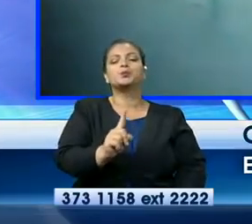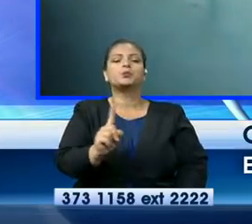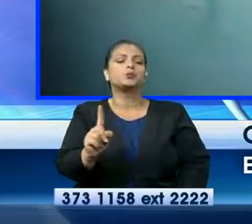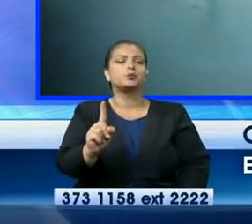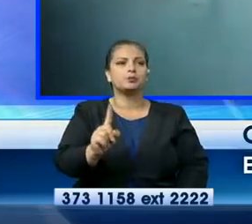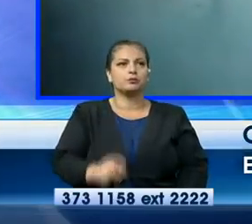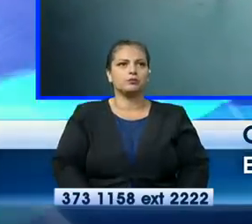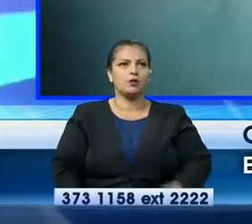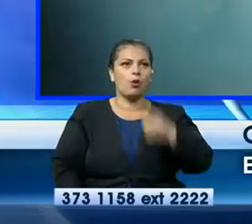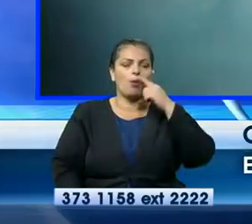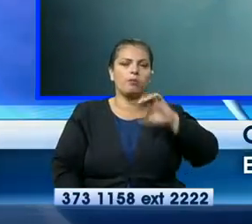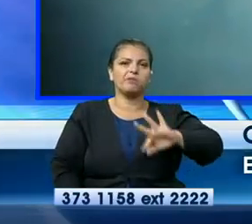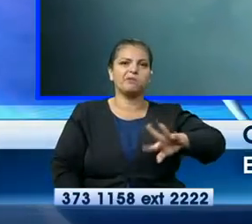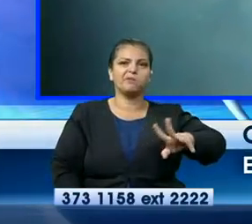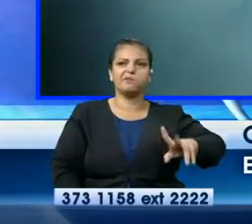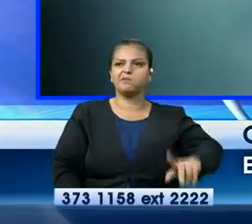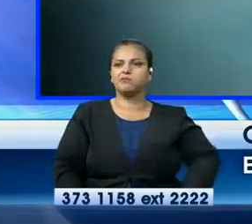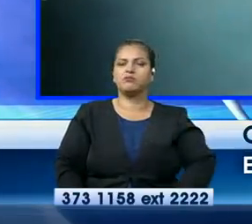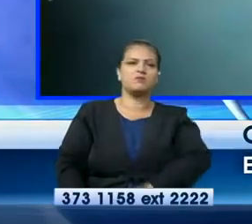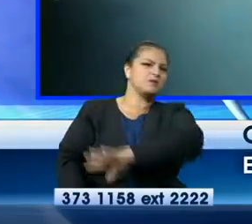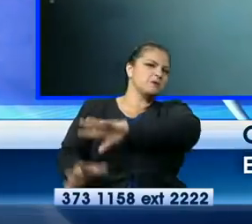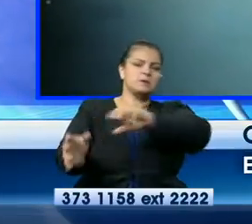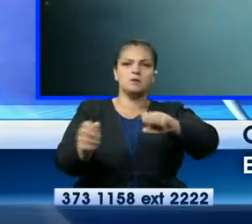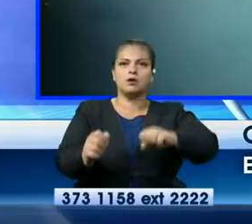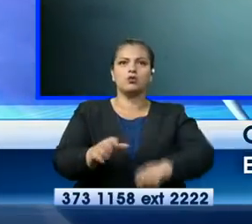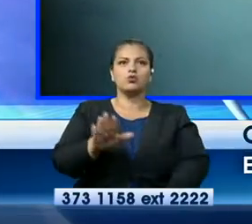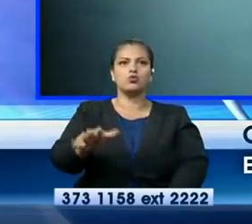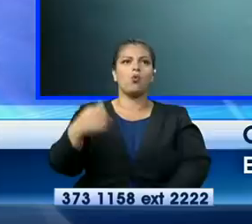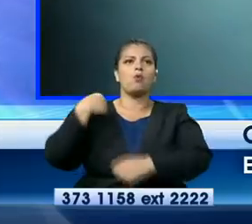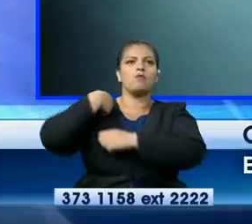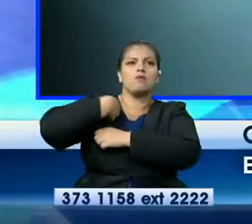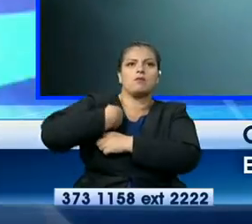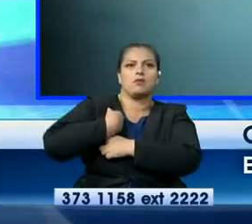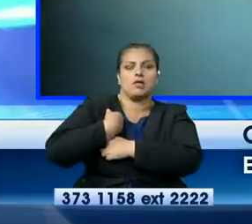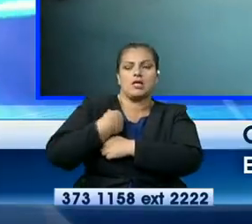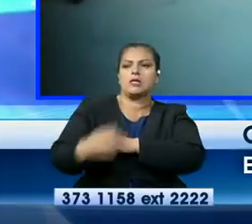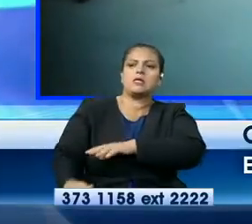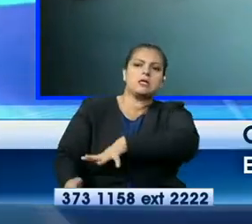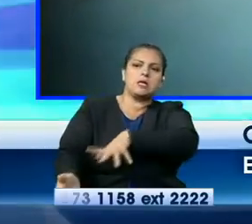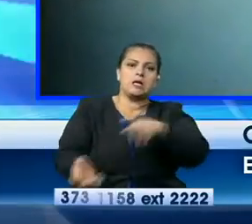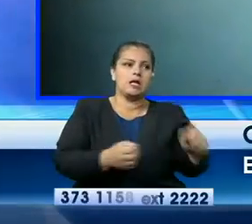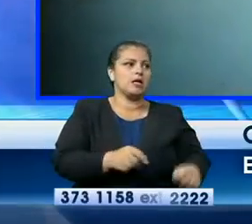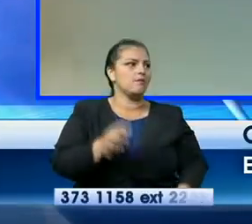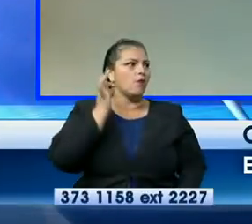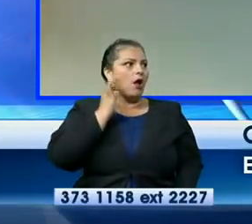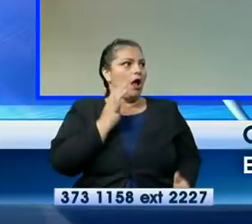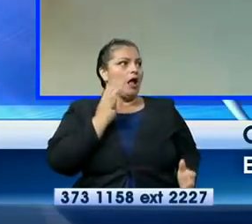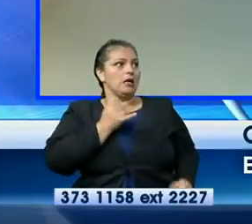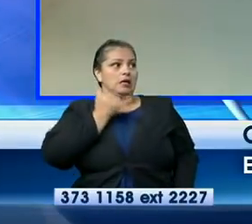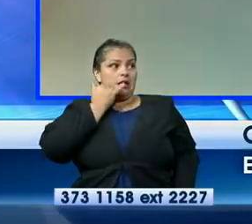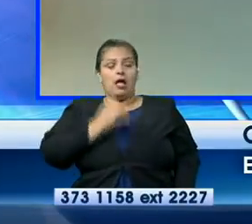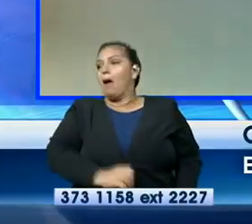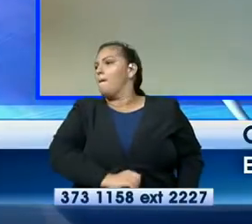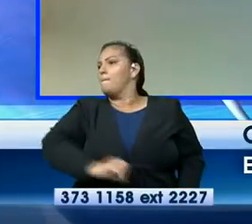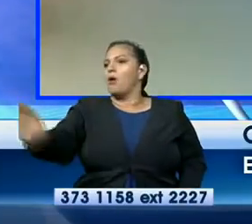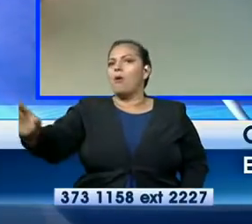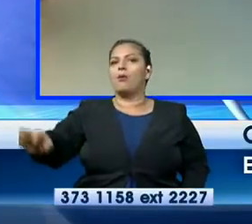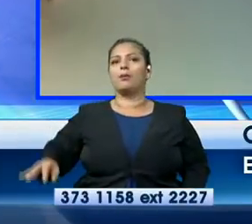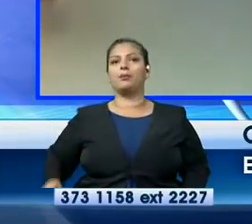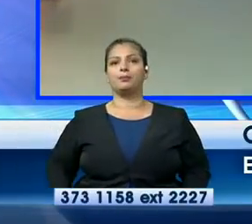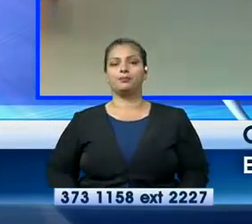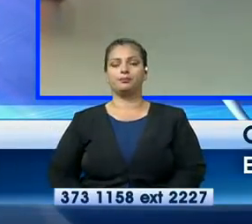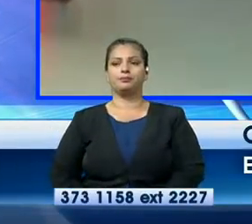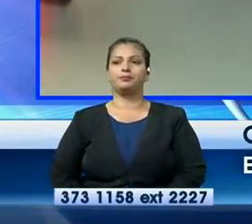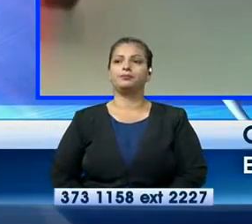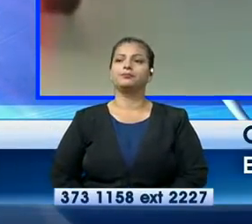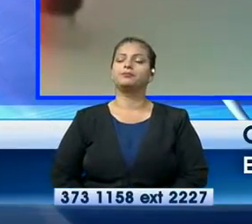teléfono que mucha gente cosa cosa la cartero la mochila porque ya lo vienen siguiendo y esto muchas gracias señora es